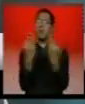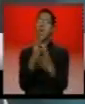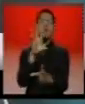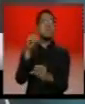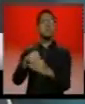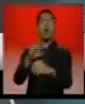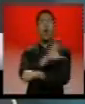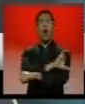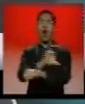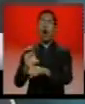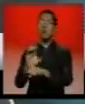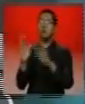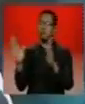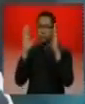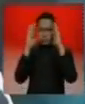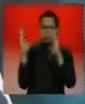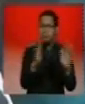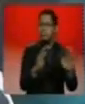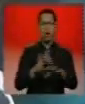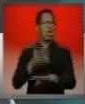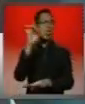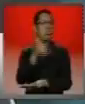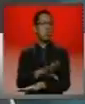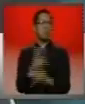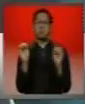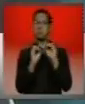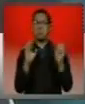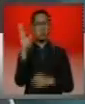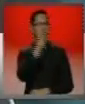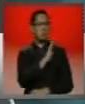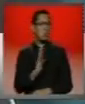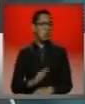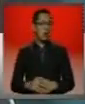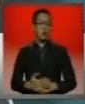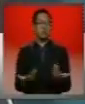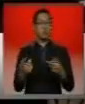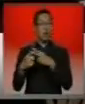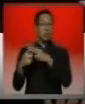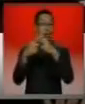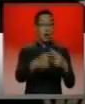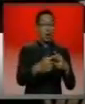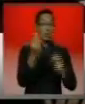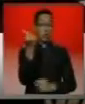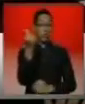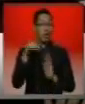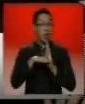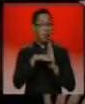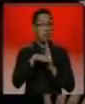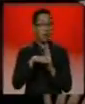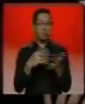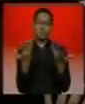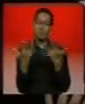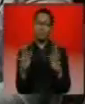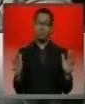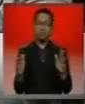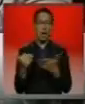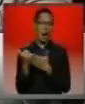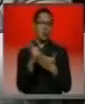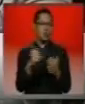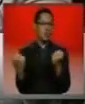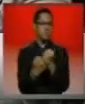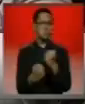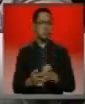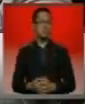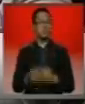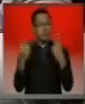campo. No ha habido la profundización de créditos. Luego de la rueda de prensa se realizó un foro sobre la